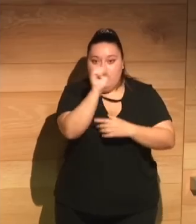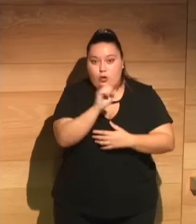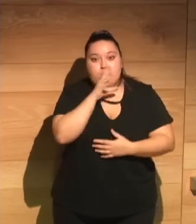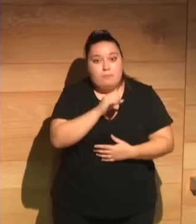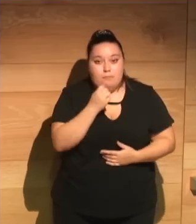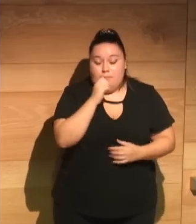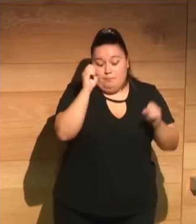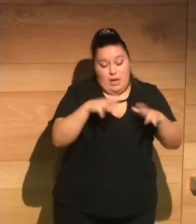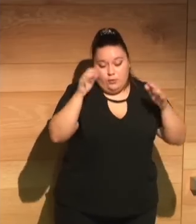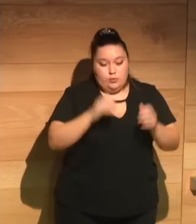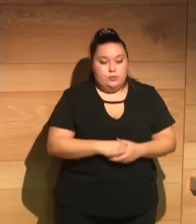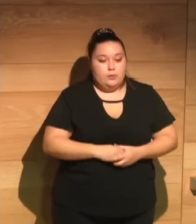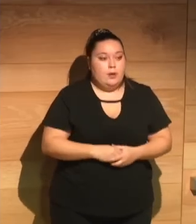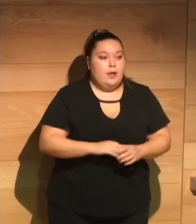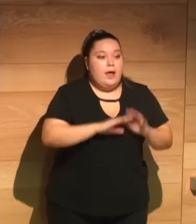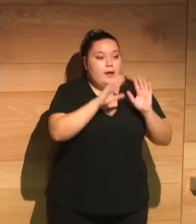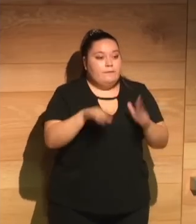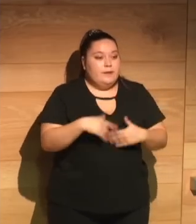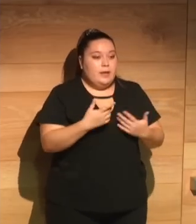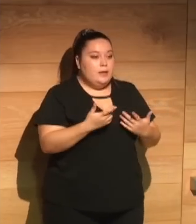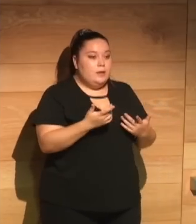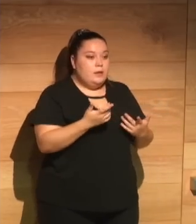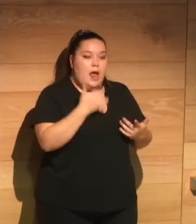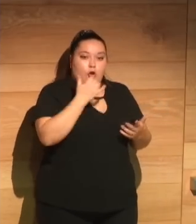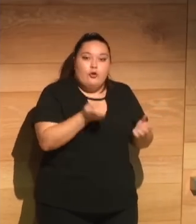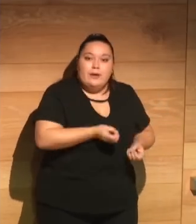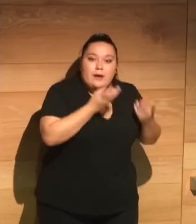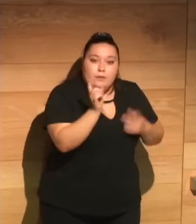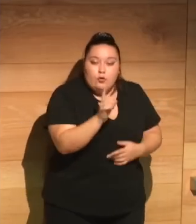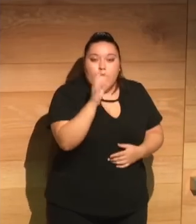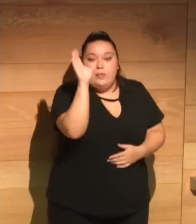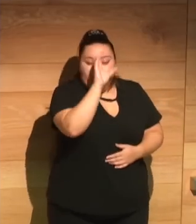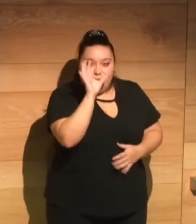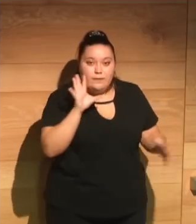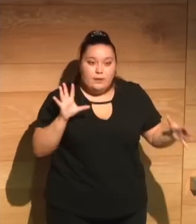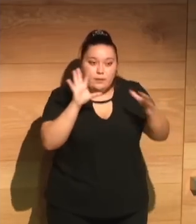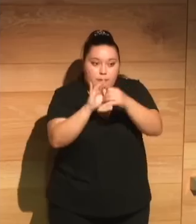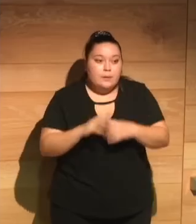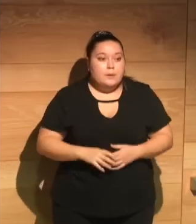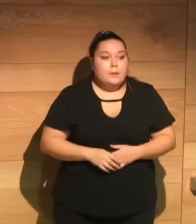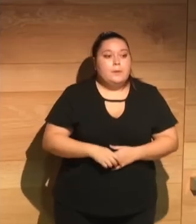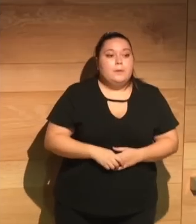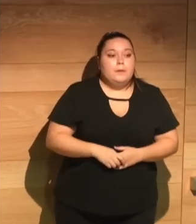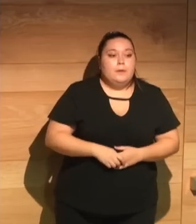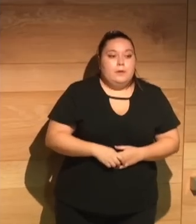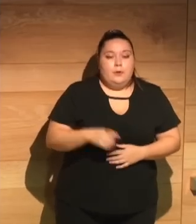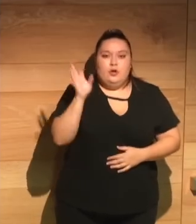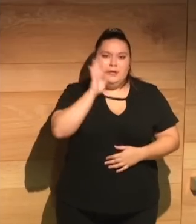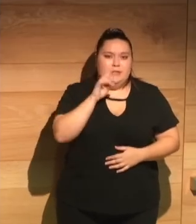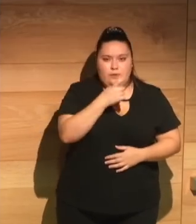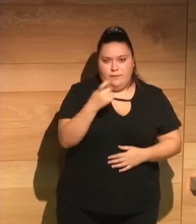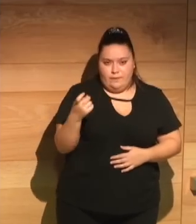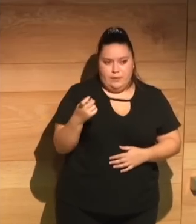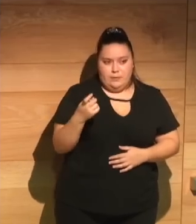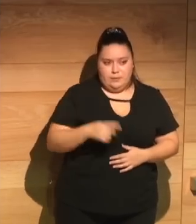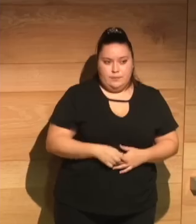mágicos, ¿no? Y ya veremos que de hecho la vocación no es narrativa, es inicialmente científica y aún nos quedan de hecho unos cuantos siglos para llegar a eso, pero sucede